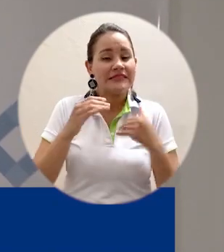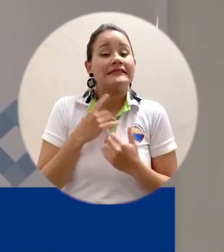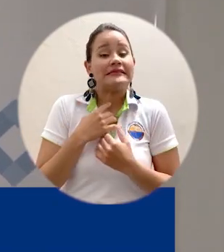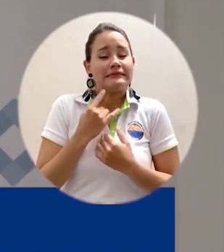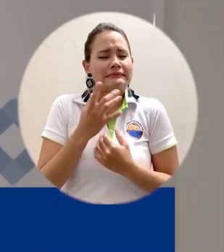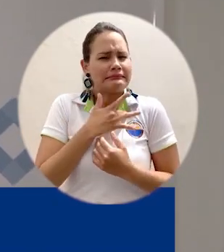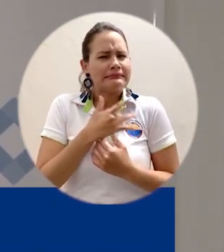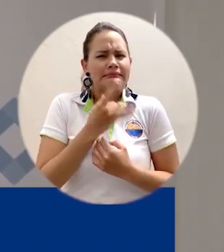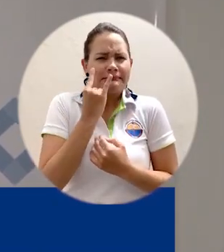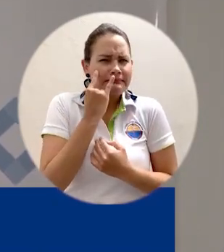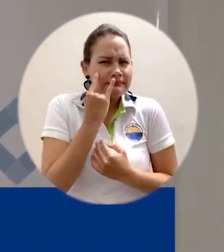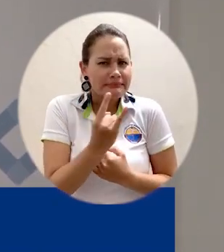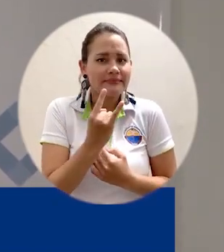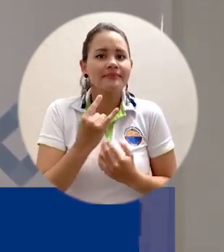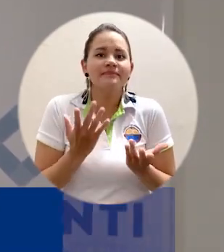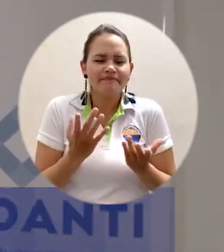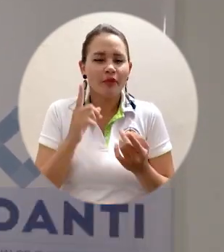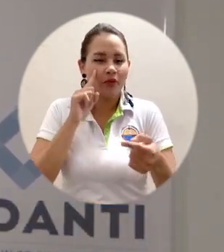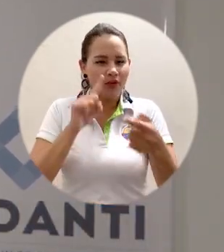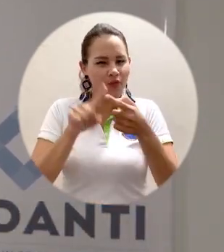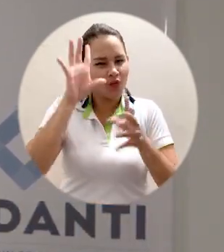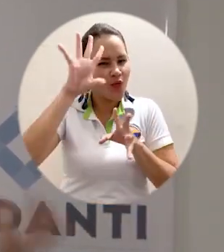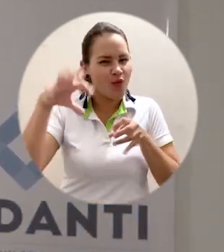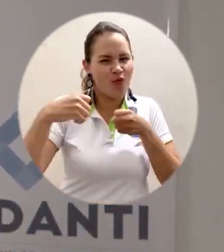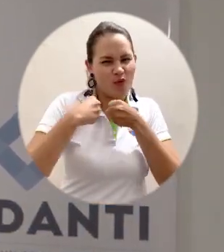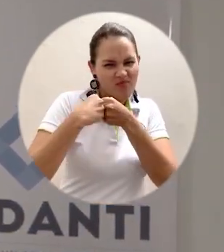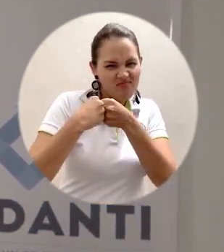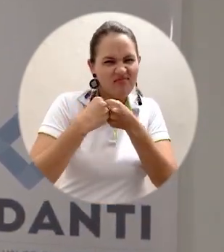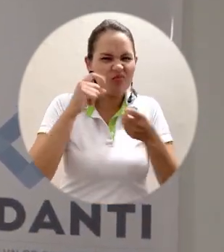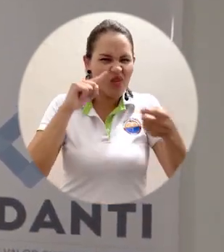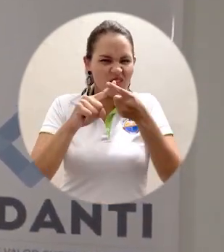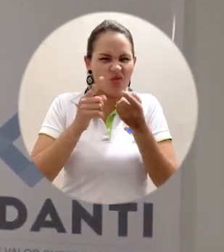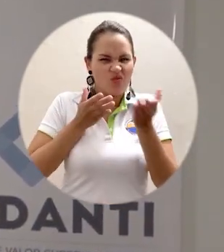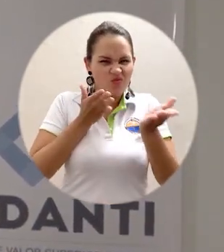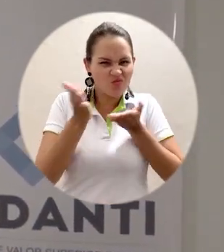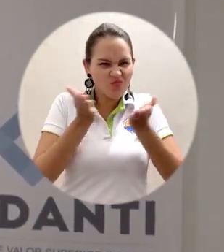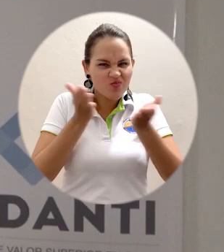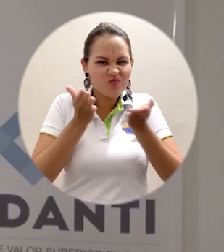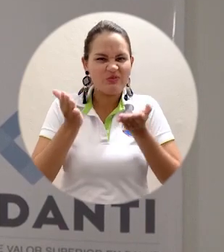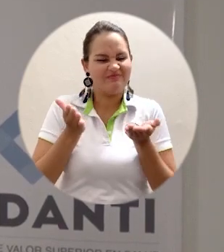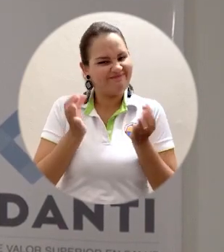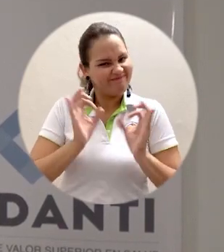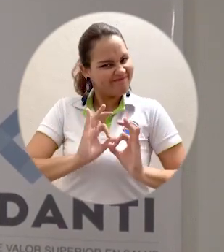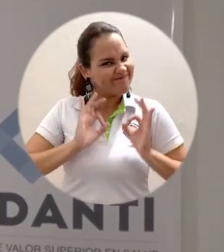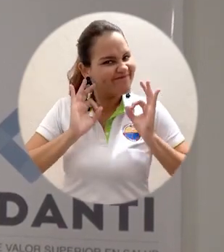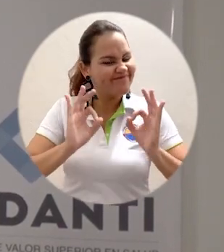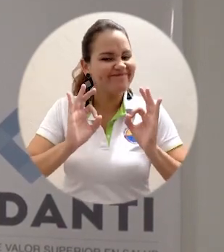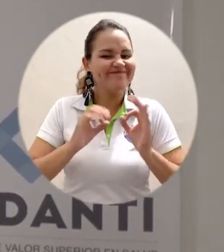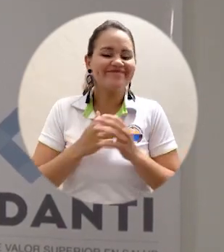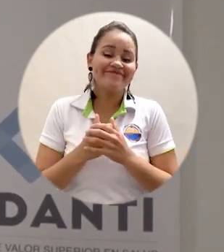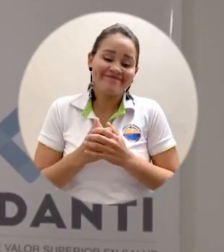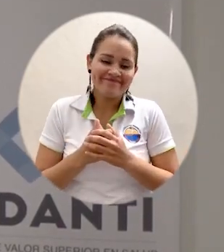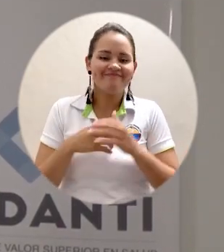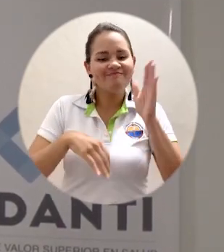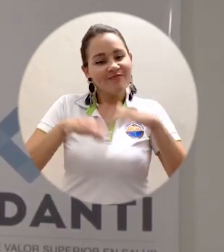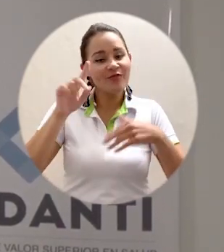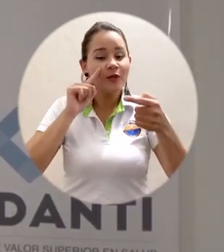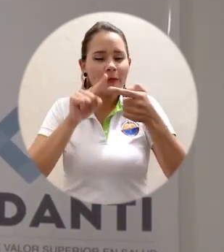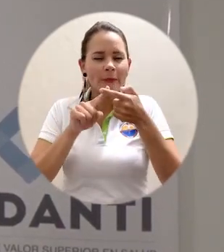un acercamiento bien interesante para poder hacer un convenio de docencia de servicio, para poder servir